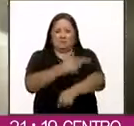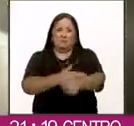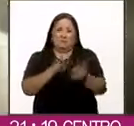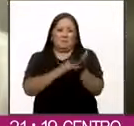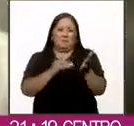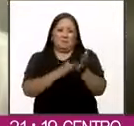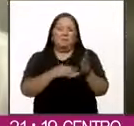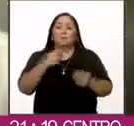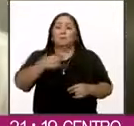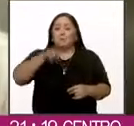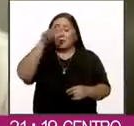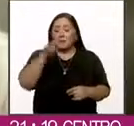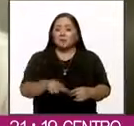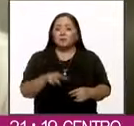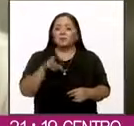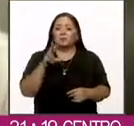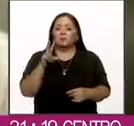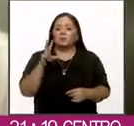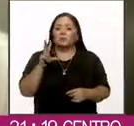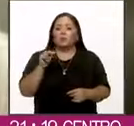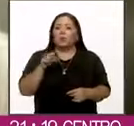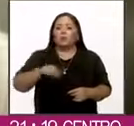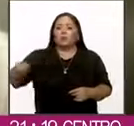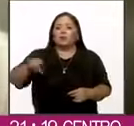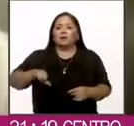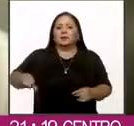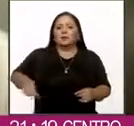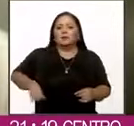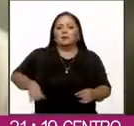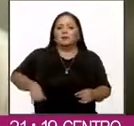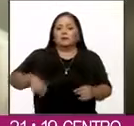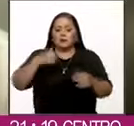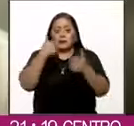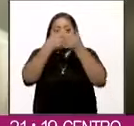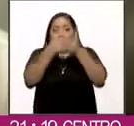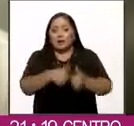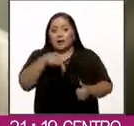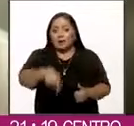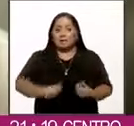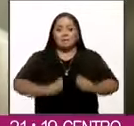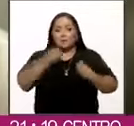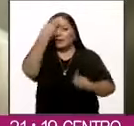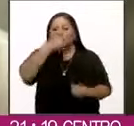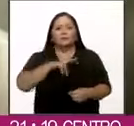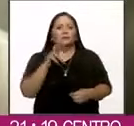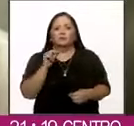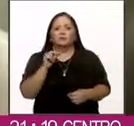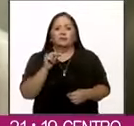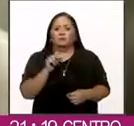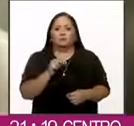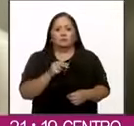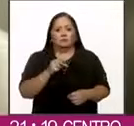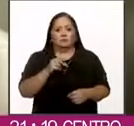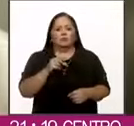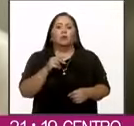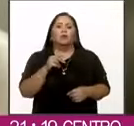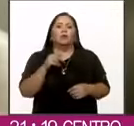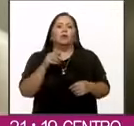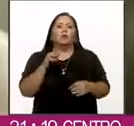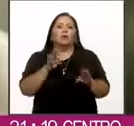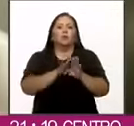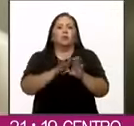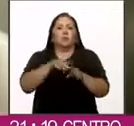con nosotros, pero que realmente no están interesados en quedarse en México y en permanecer con